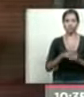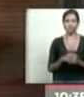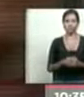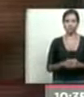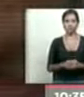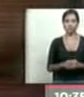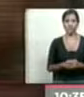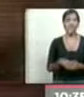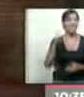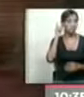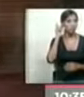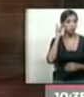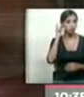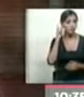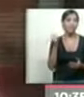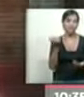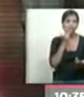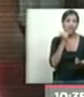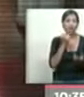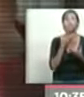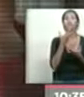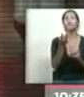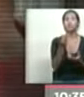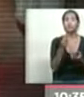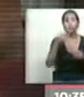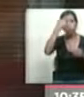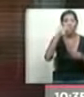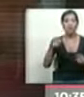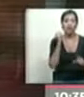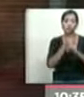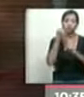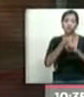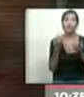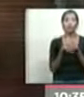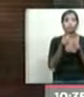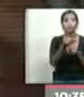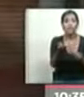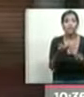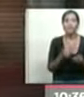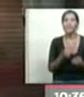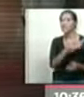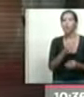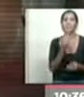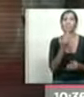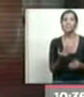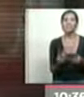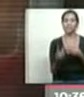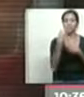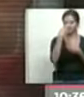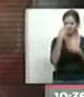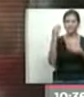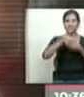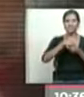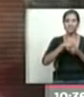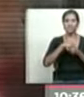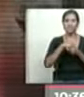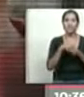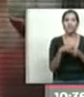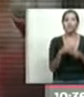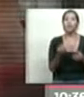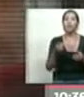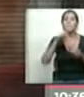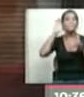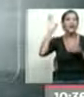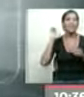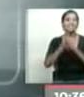de un pueblo que está dispuesto a luchar con usted y no a permitir la intervención de ningún país extranjero